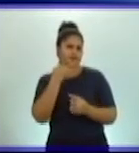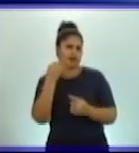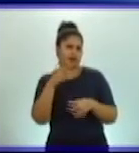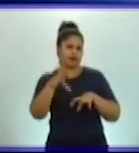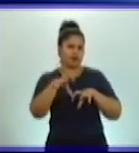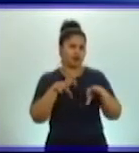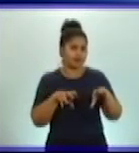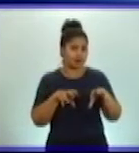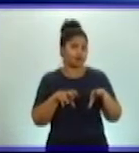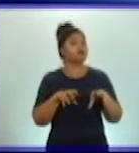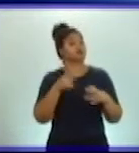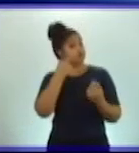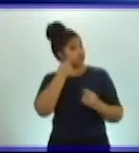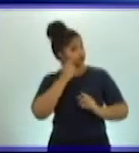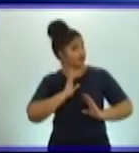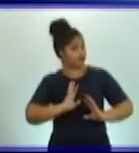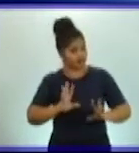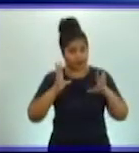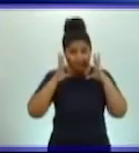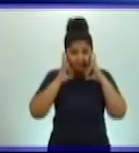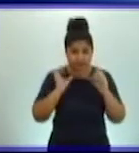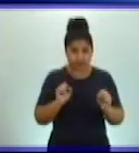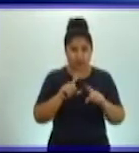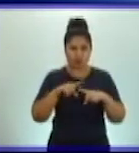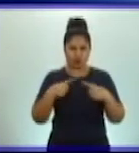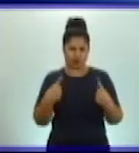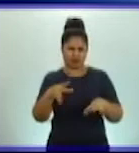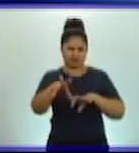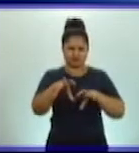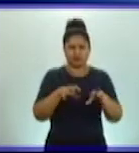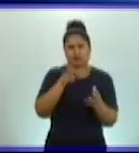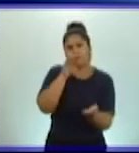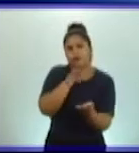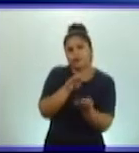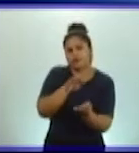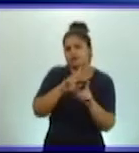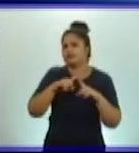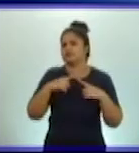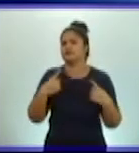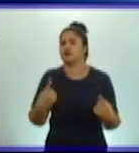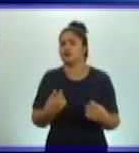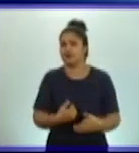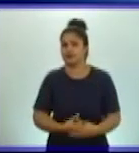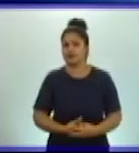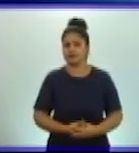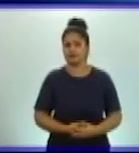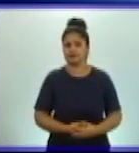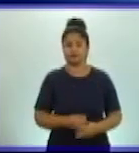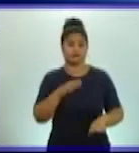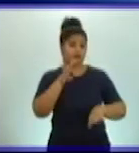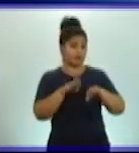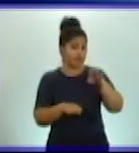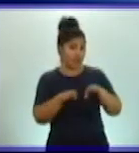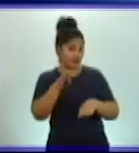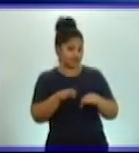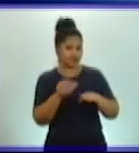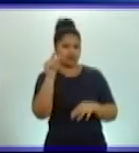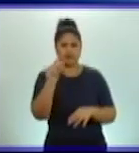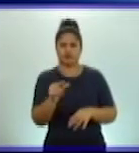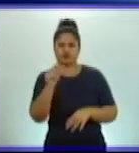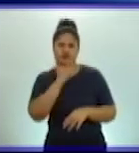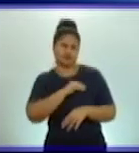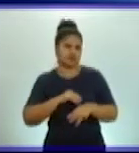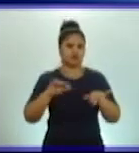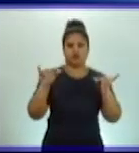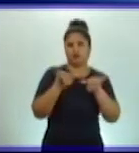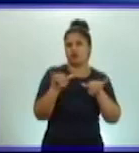gran metáfora. ¿Por qué un conejo de India? A veces hay personas que realmente se sienten así psicológicamente,